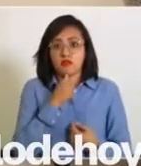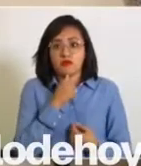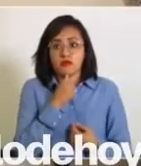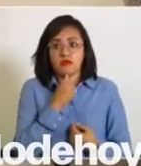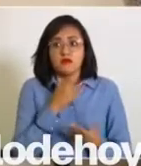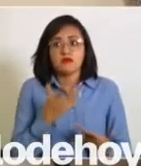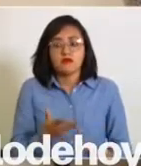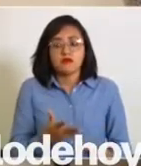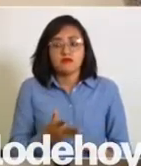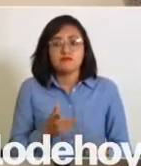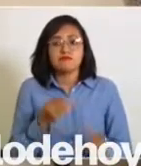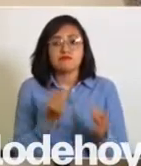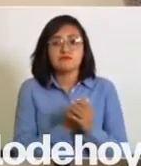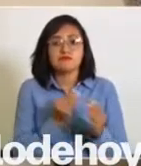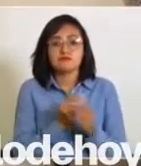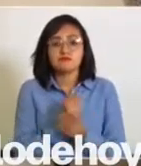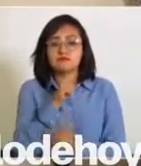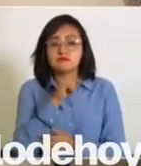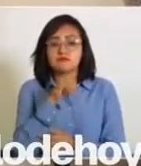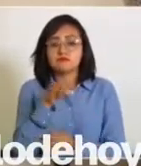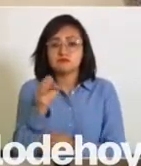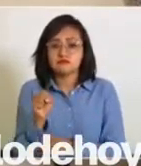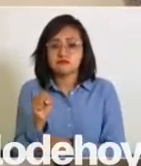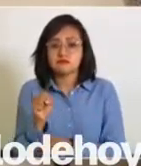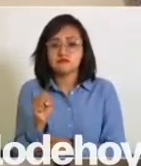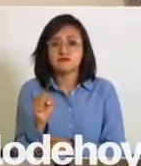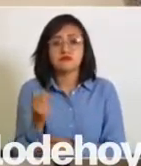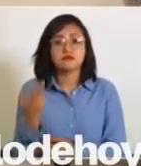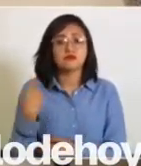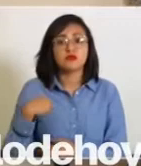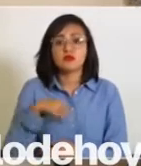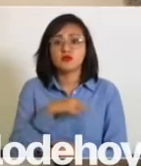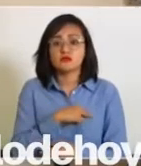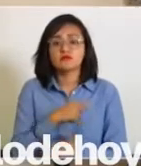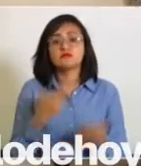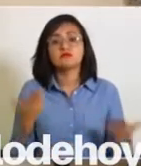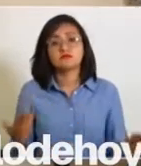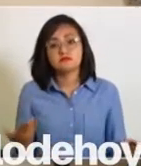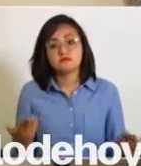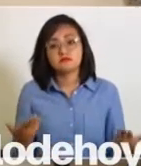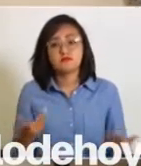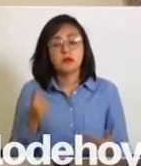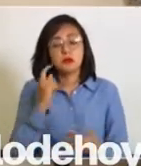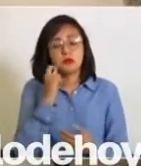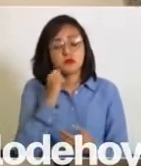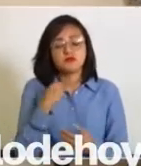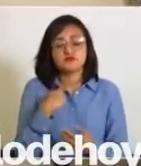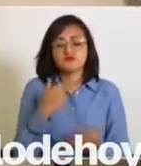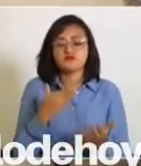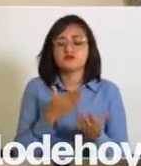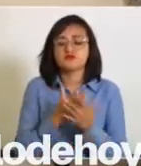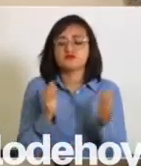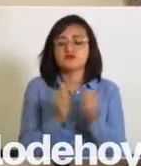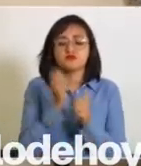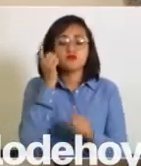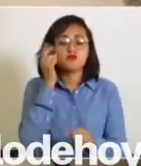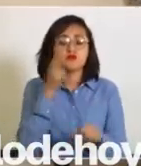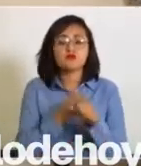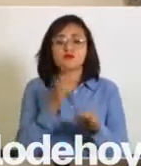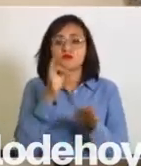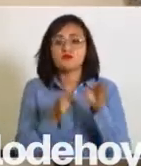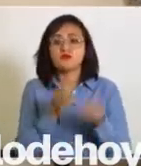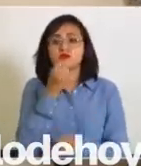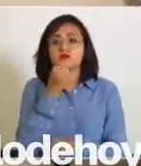es un asunto del imms nosotros a pesar de eso a través de la dirección jurídica